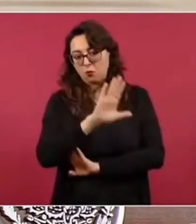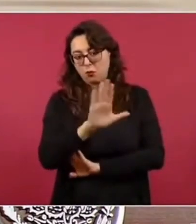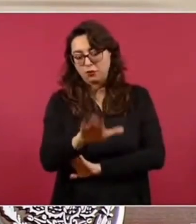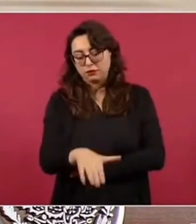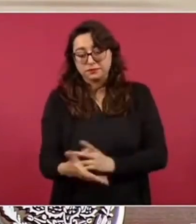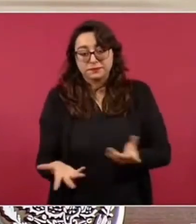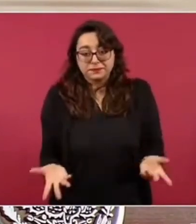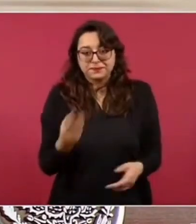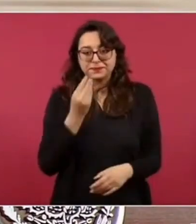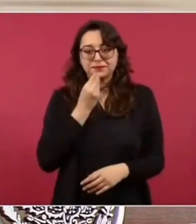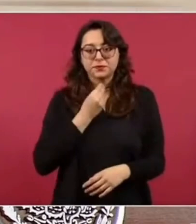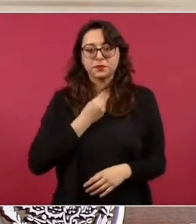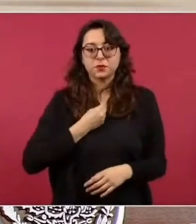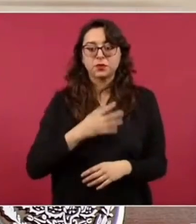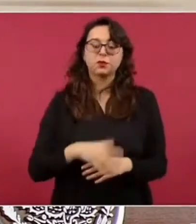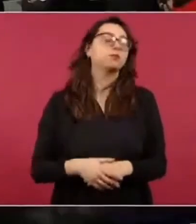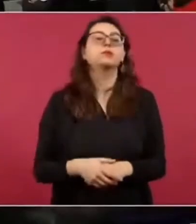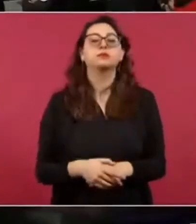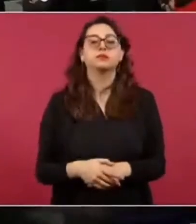de la autoridad.